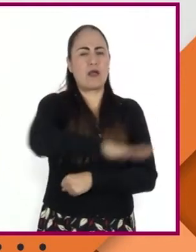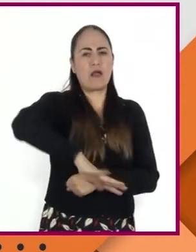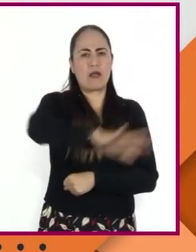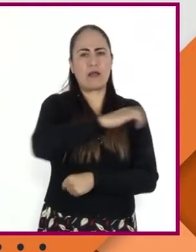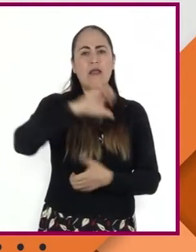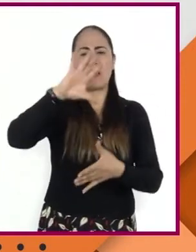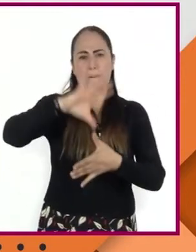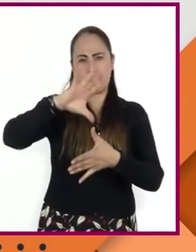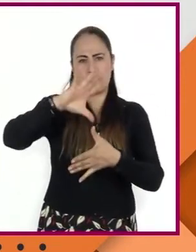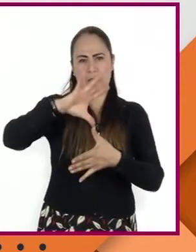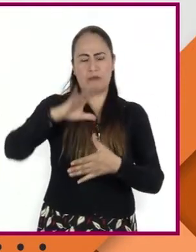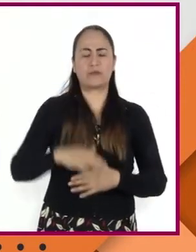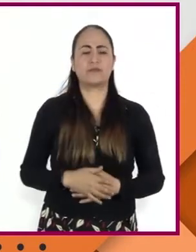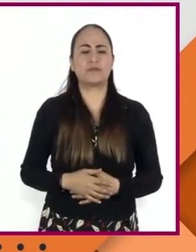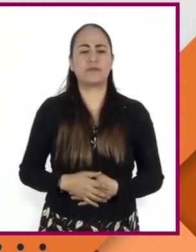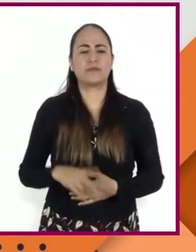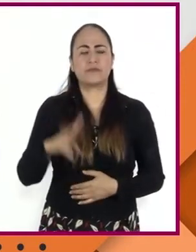tierra.